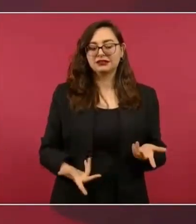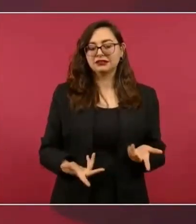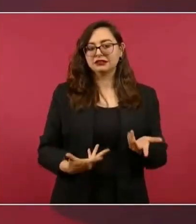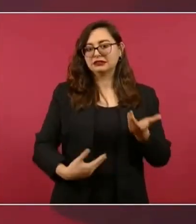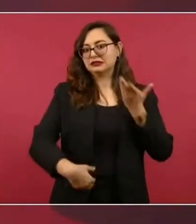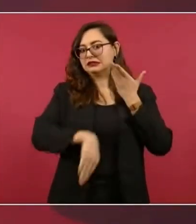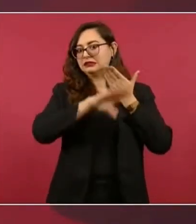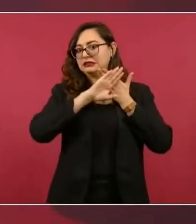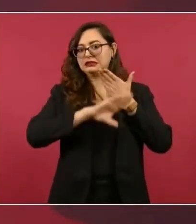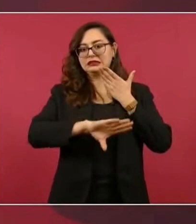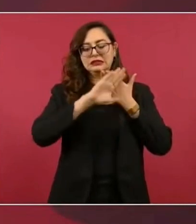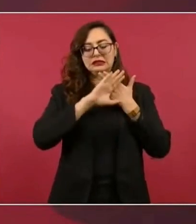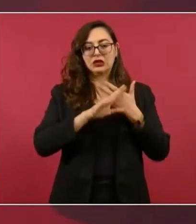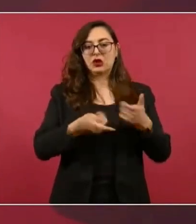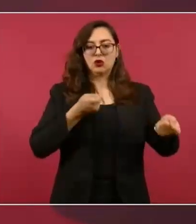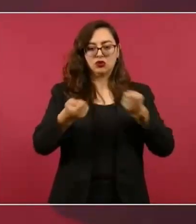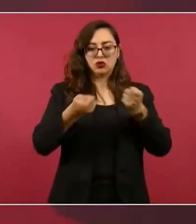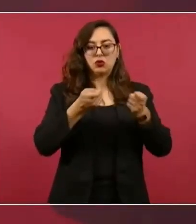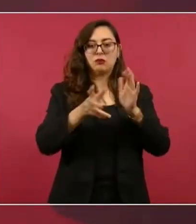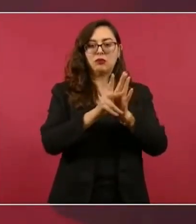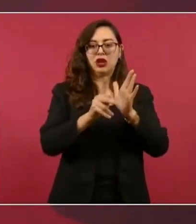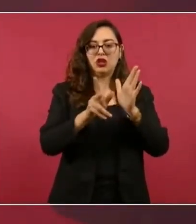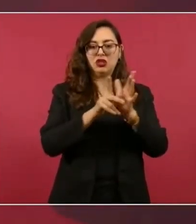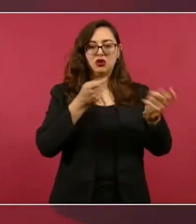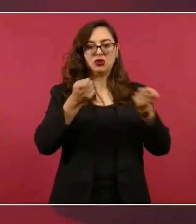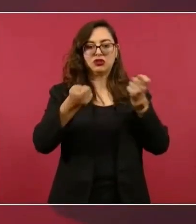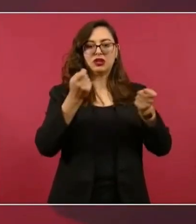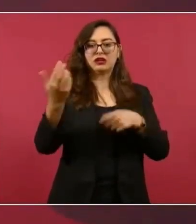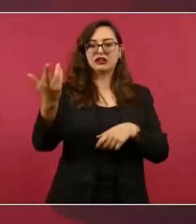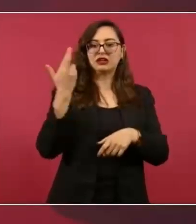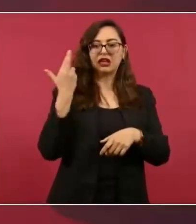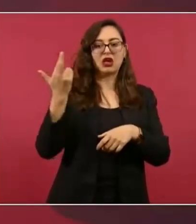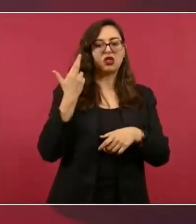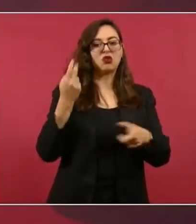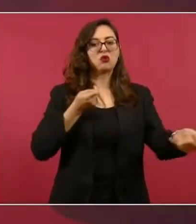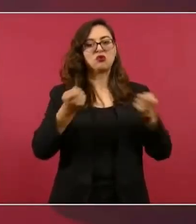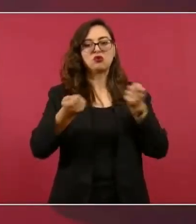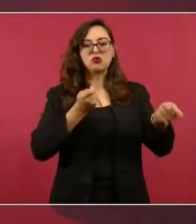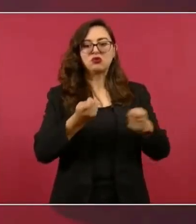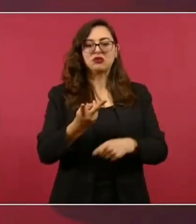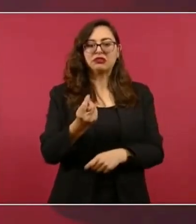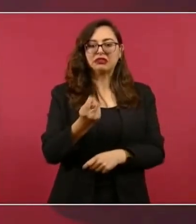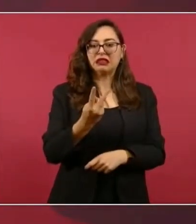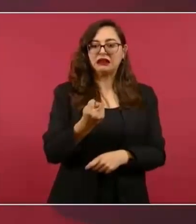Control de periódicos, de radio, de televisión.